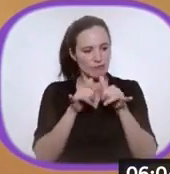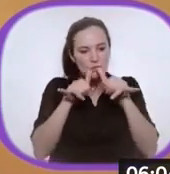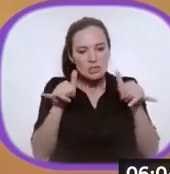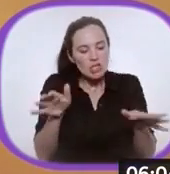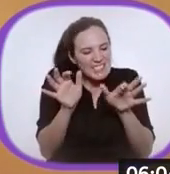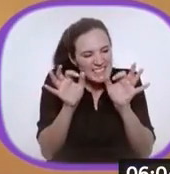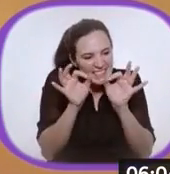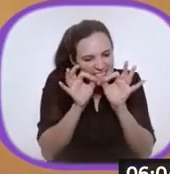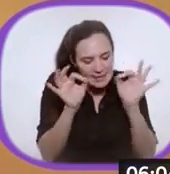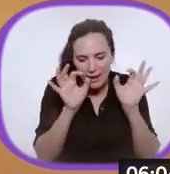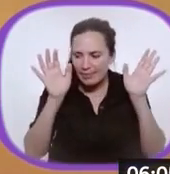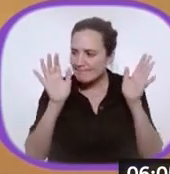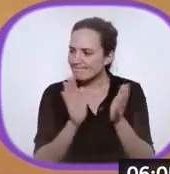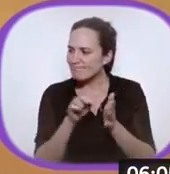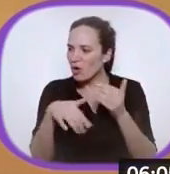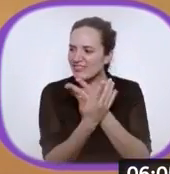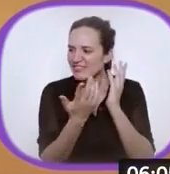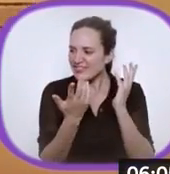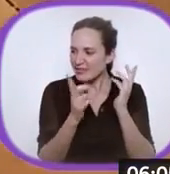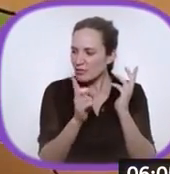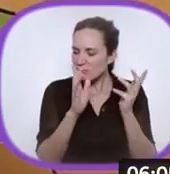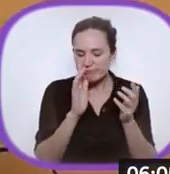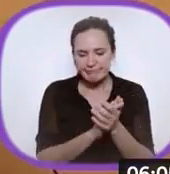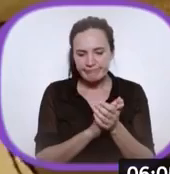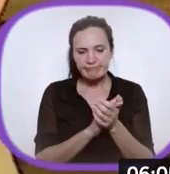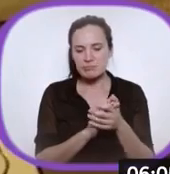Ni una sola pista. No es nuestro día.